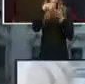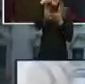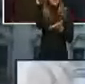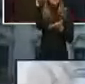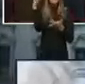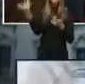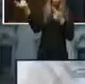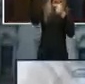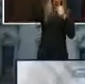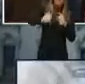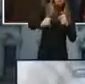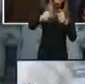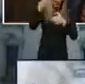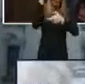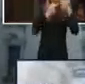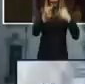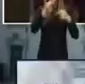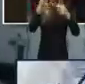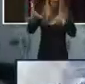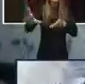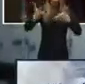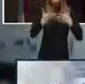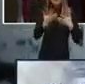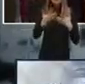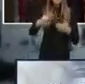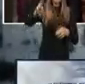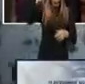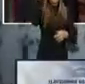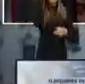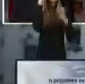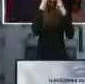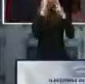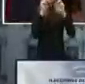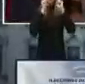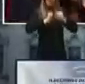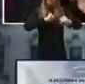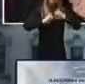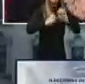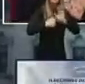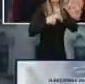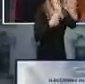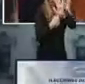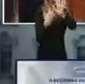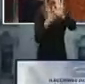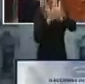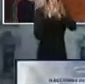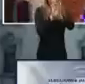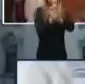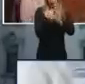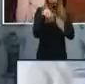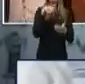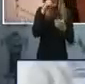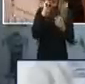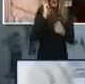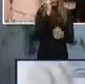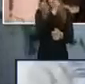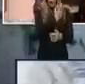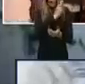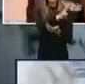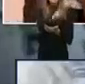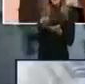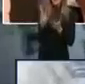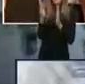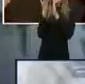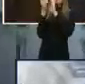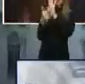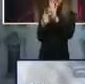actividad pública y política que lo llevan pues a ser representante ante el Congreso de la República, pero también